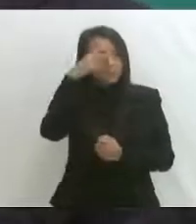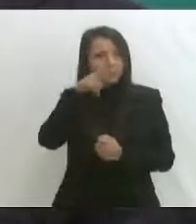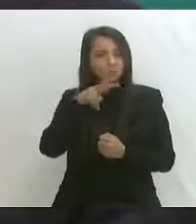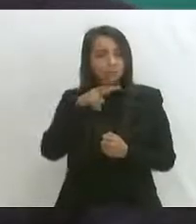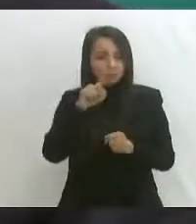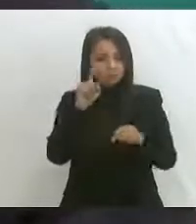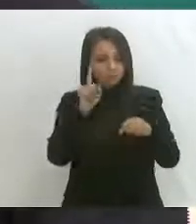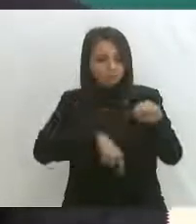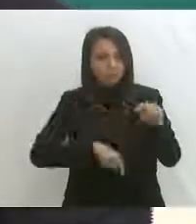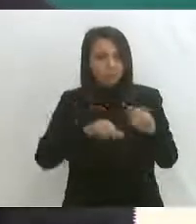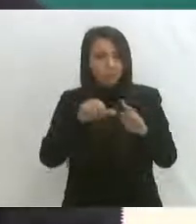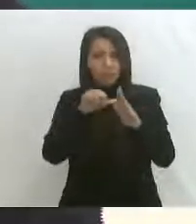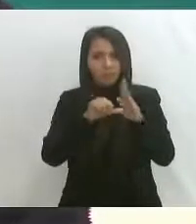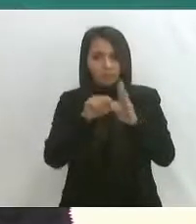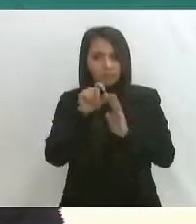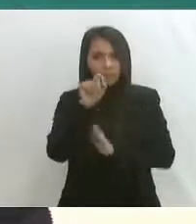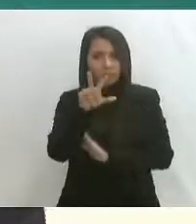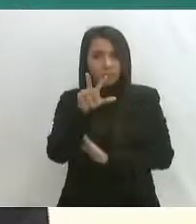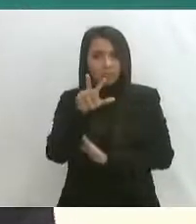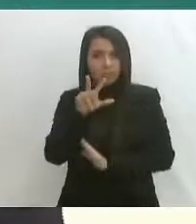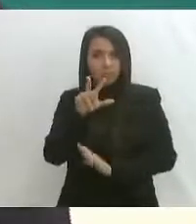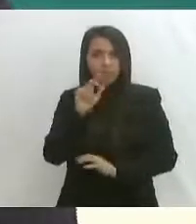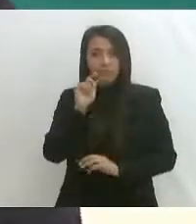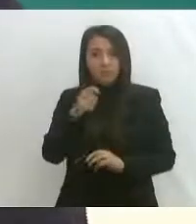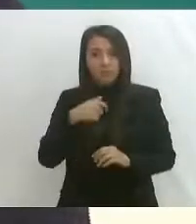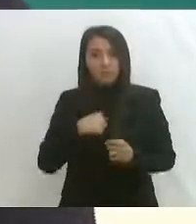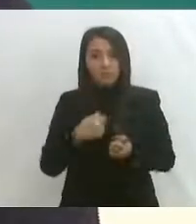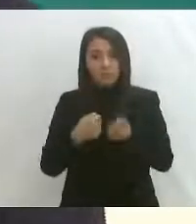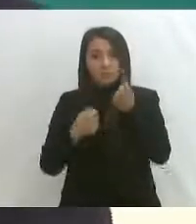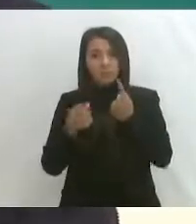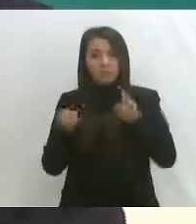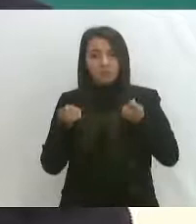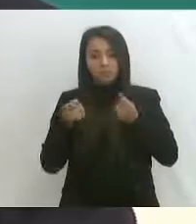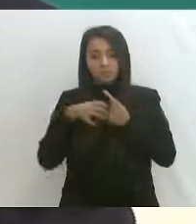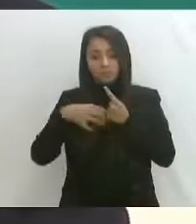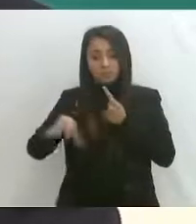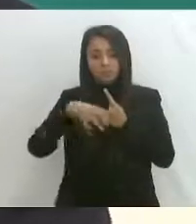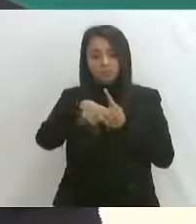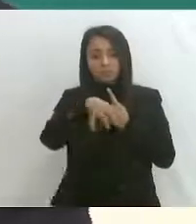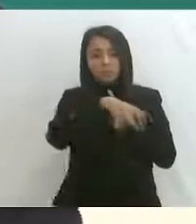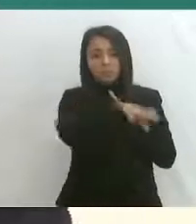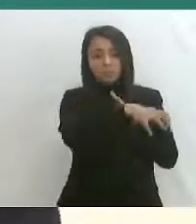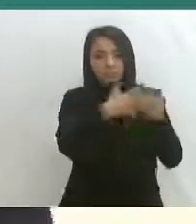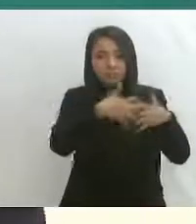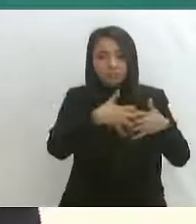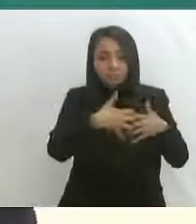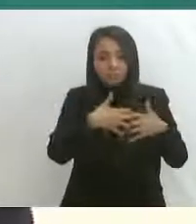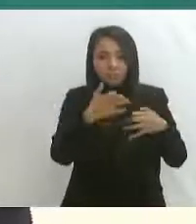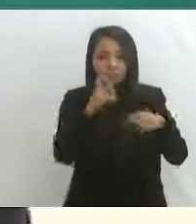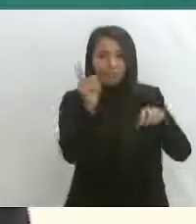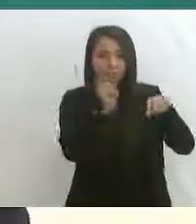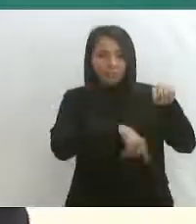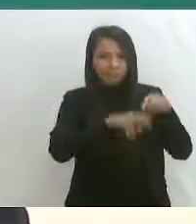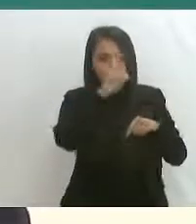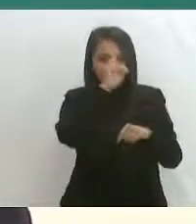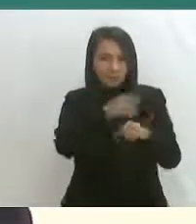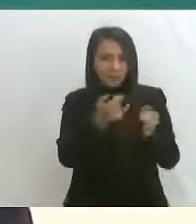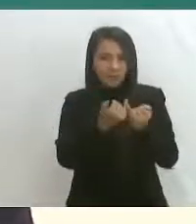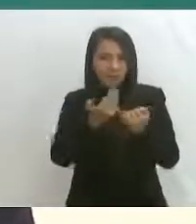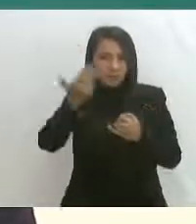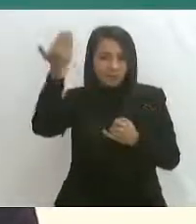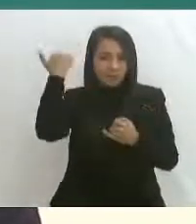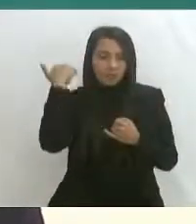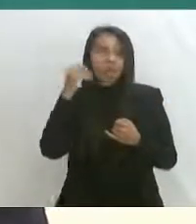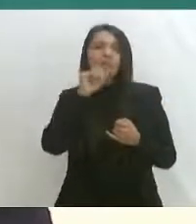prohibidos los monopolios, se prohibió en el artículo 28 de la Constitución